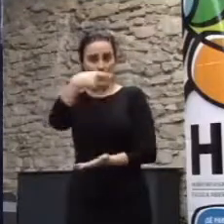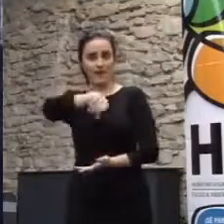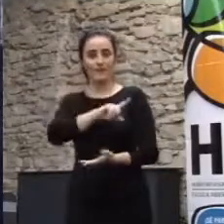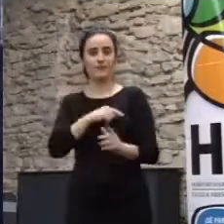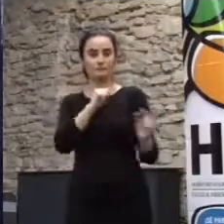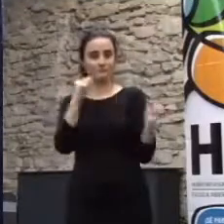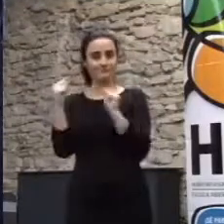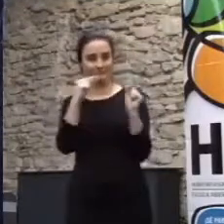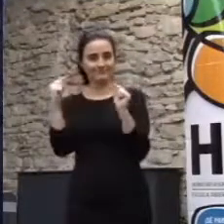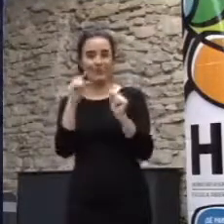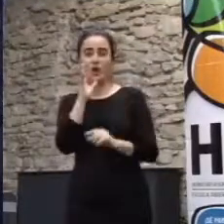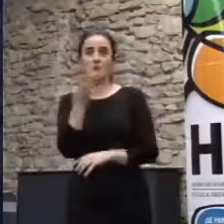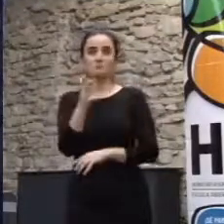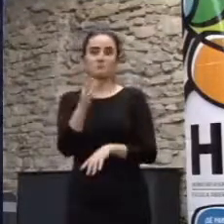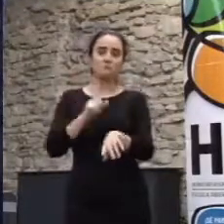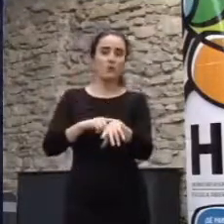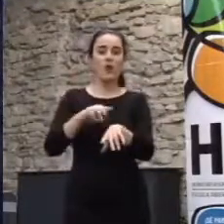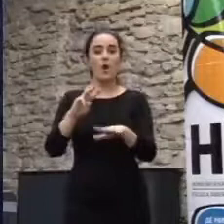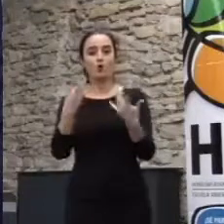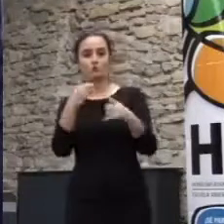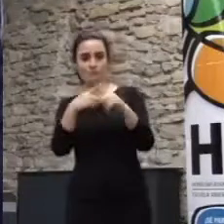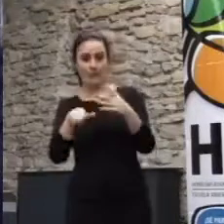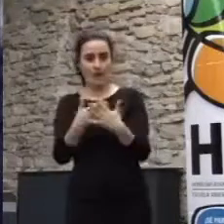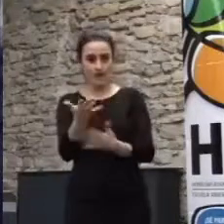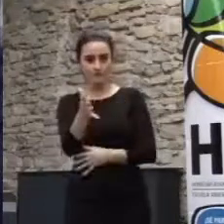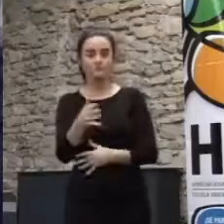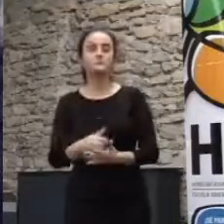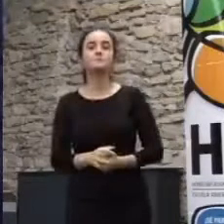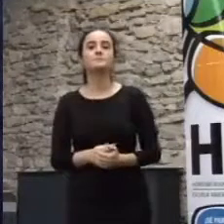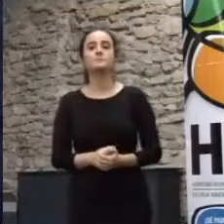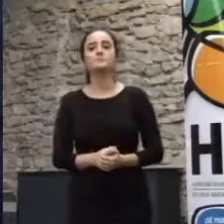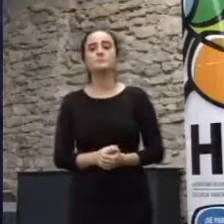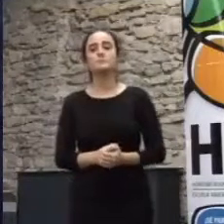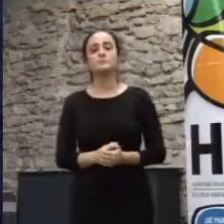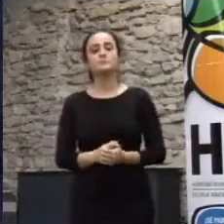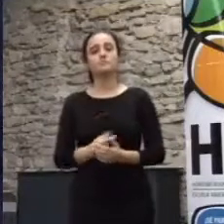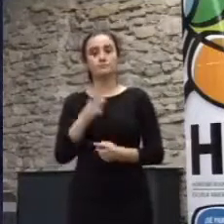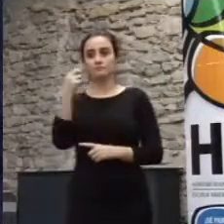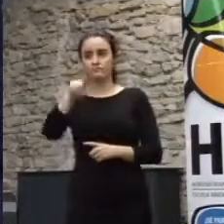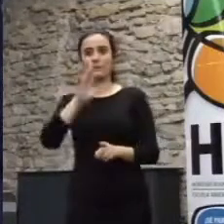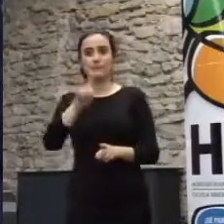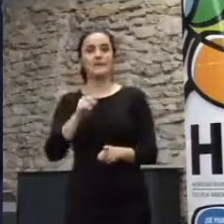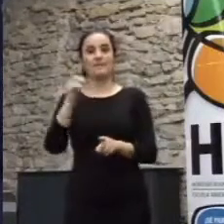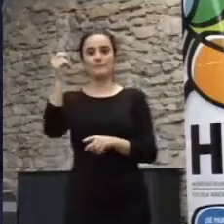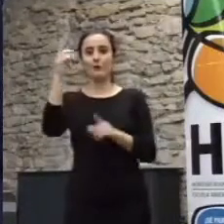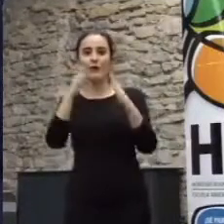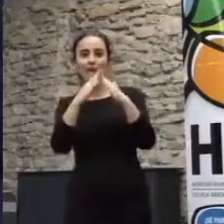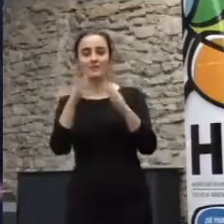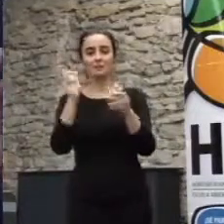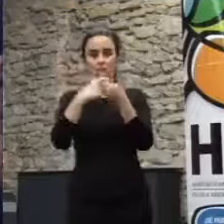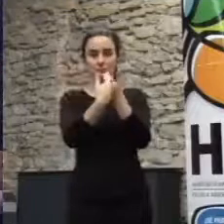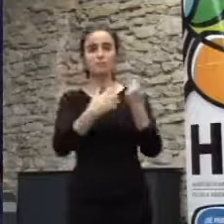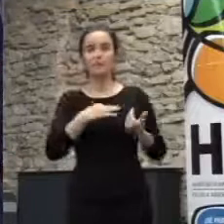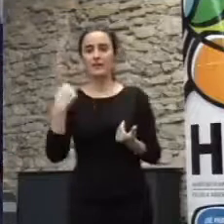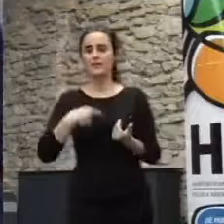redonda que vamos a tener aproximadamente hasta las 8:30 de esta tarde y que además pueden participar y de hecho lo